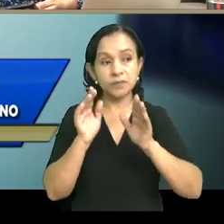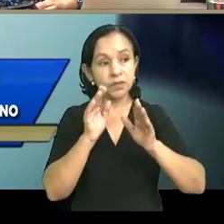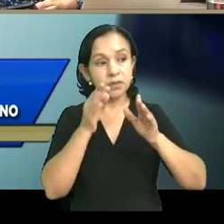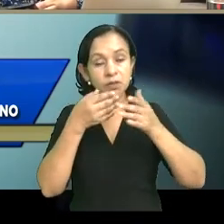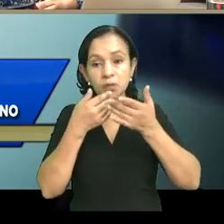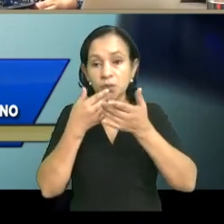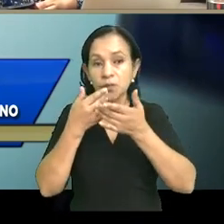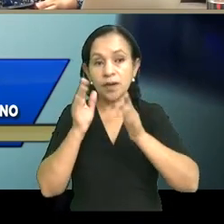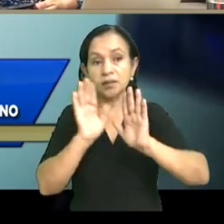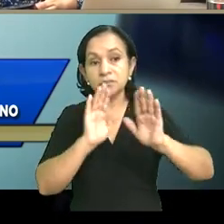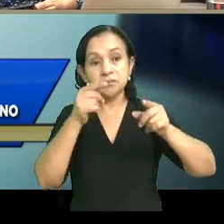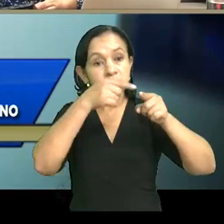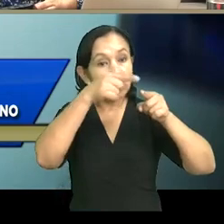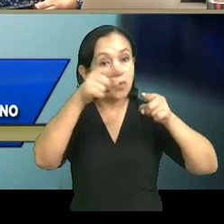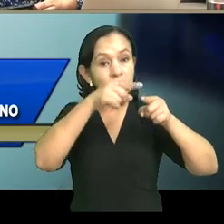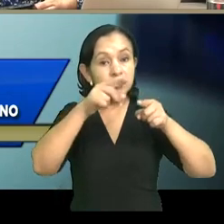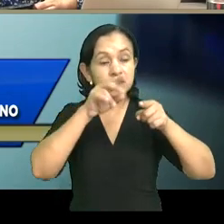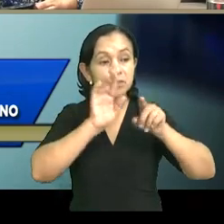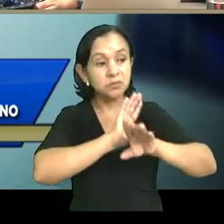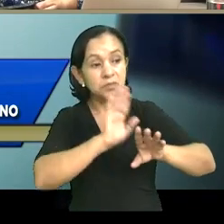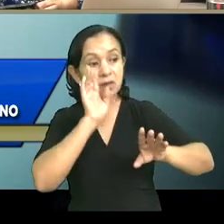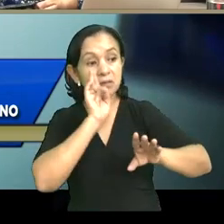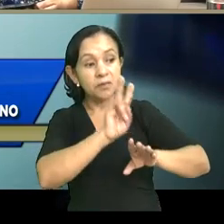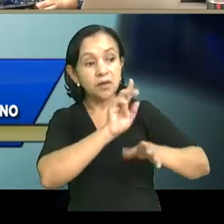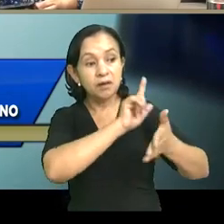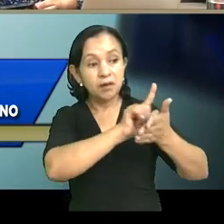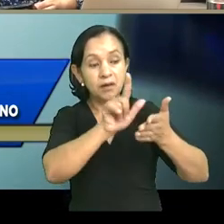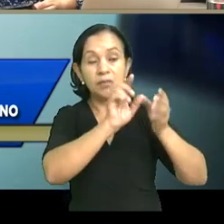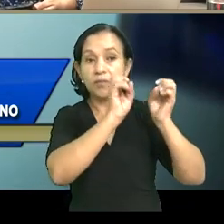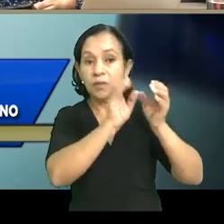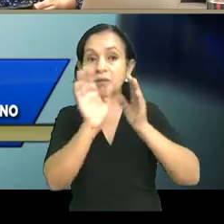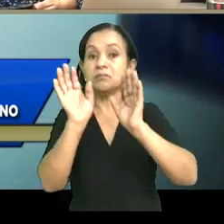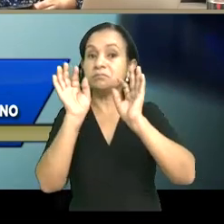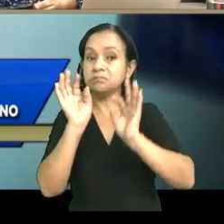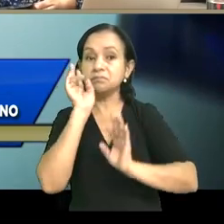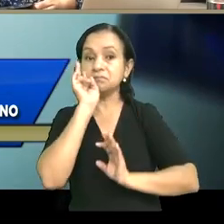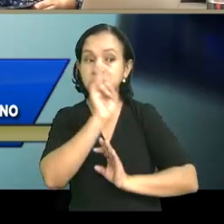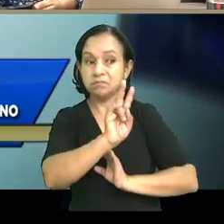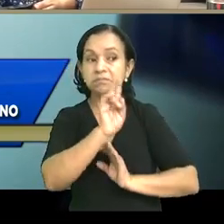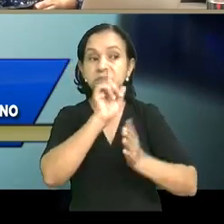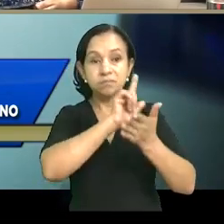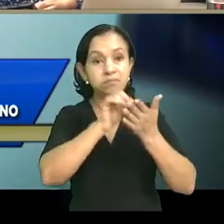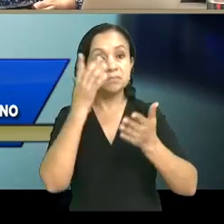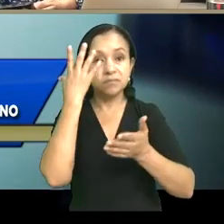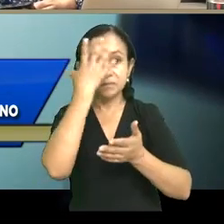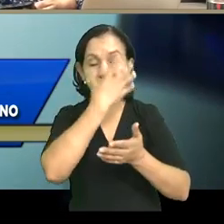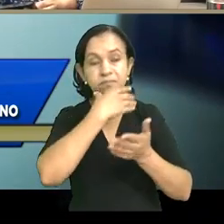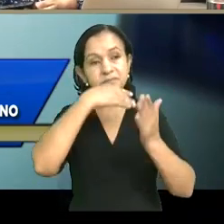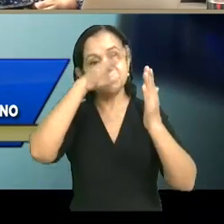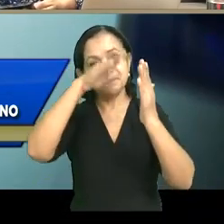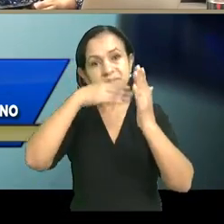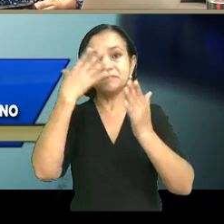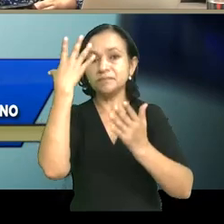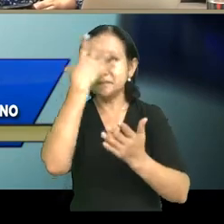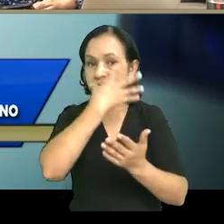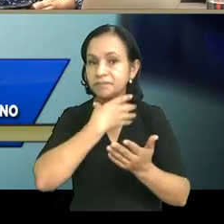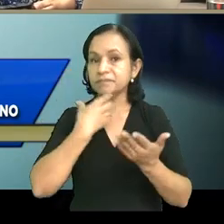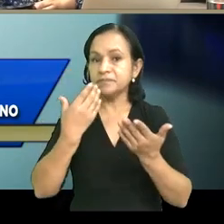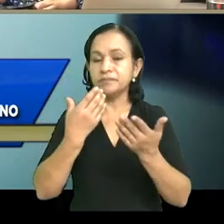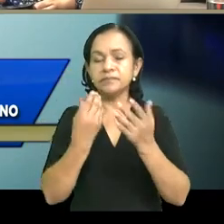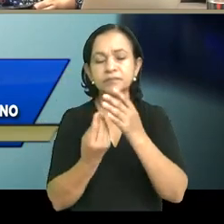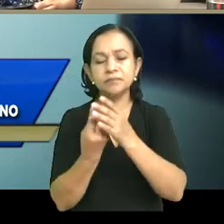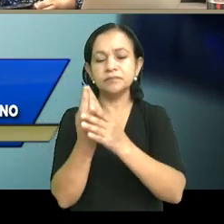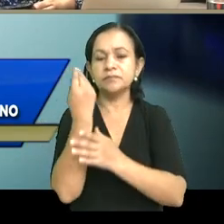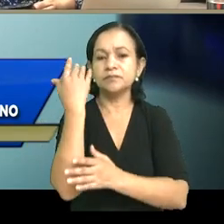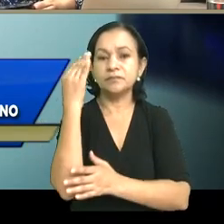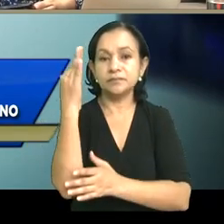más limpio, ve su municipio mejor ordenado, su municipio pintadito, la ornamentación